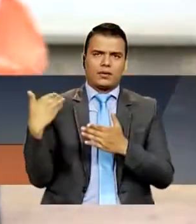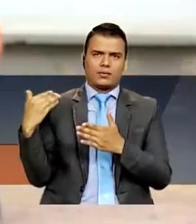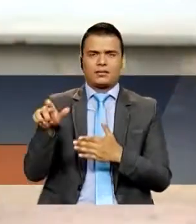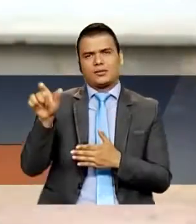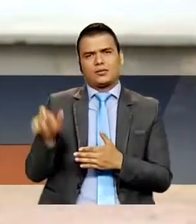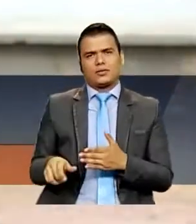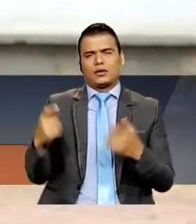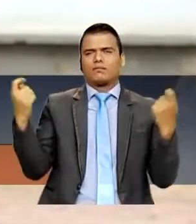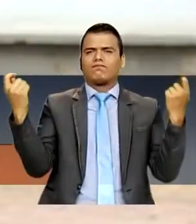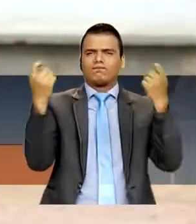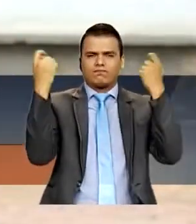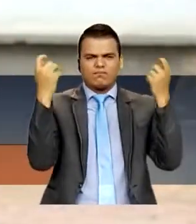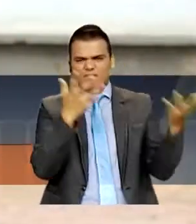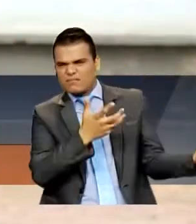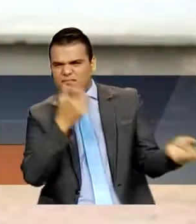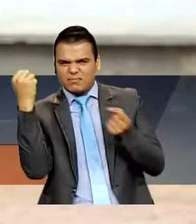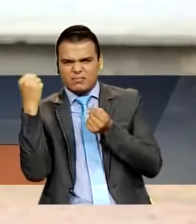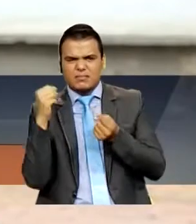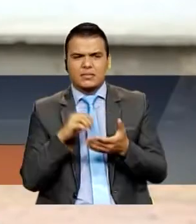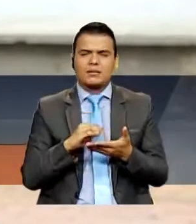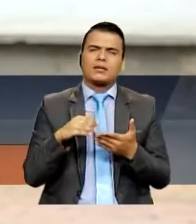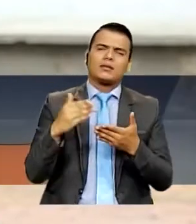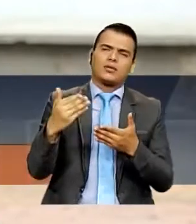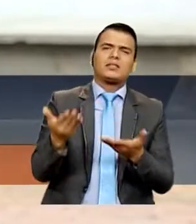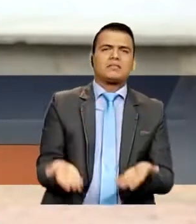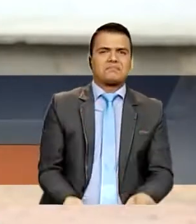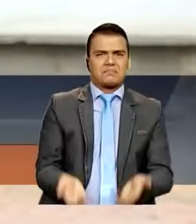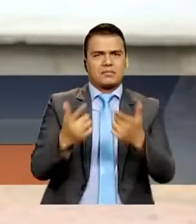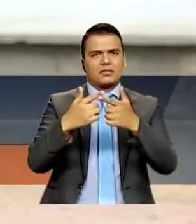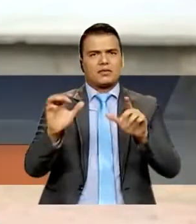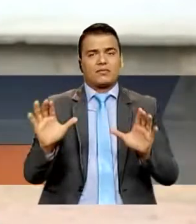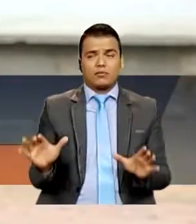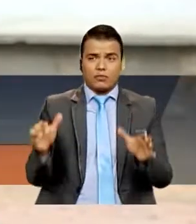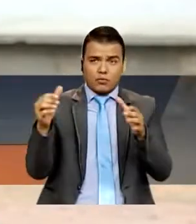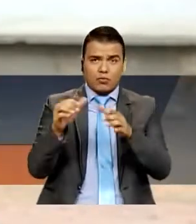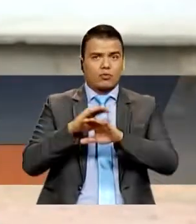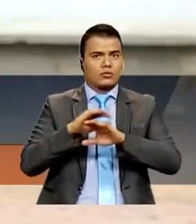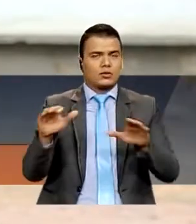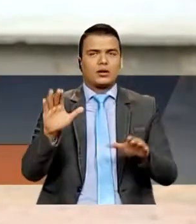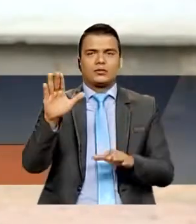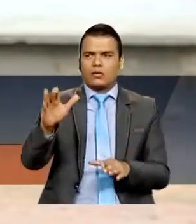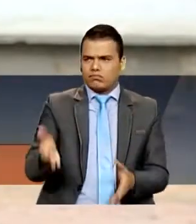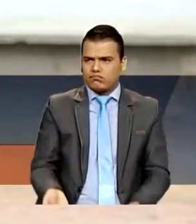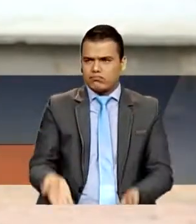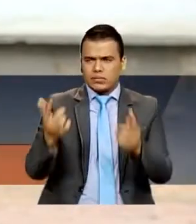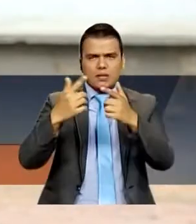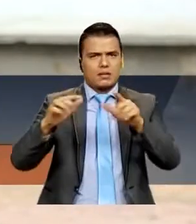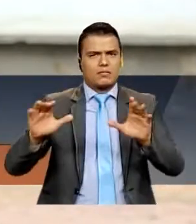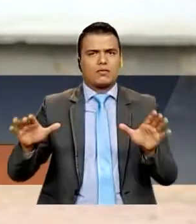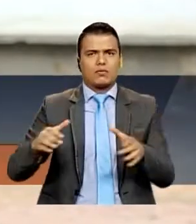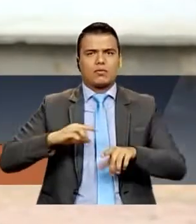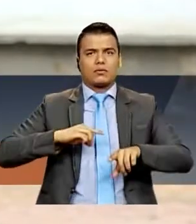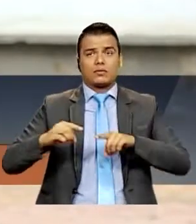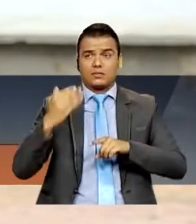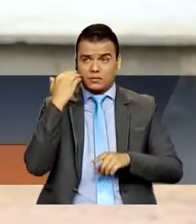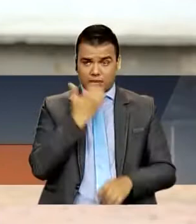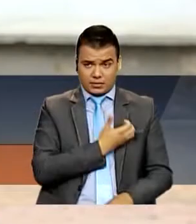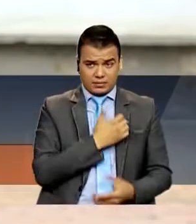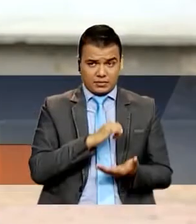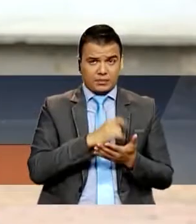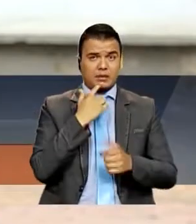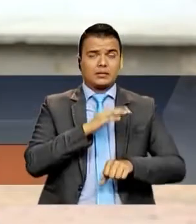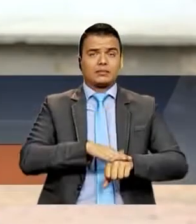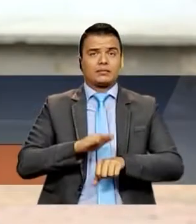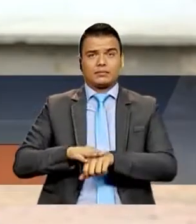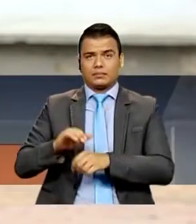un comerciante fue secuestrado y posteriormente liberado por parte de las autoridades. Lo que ha dicho la alcaldesa encargada de este